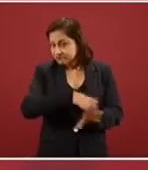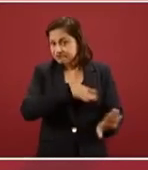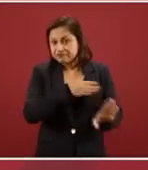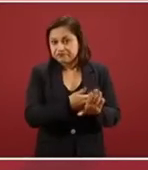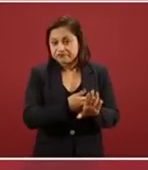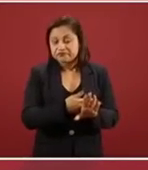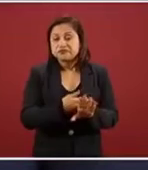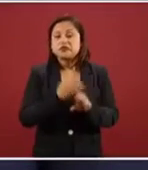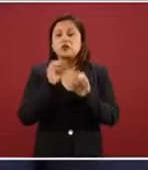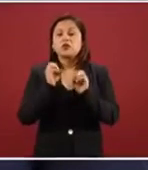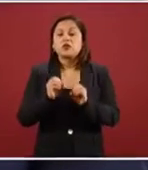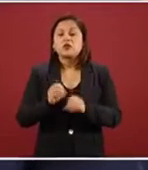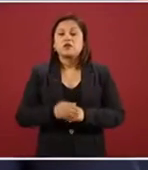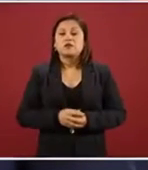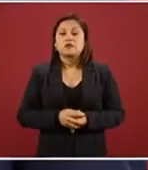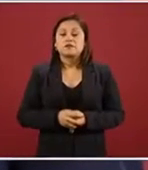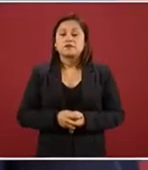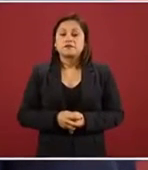para